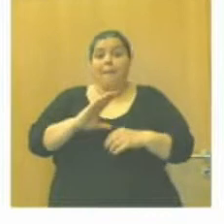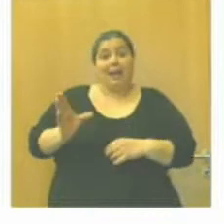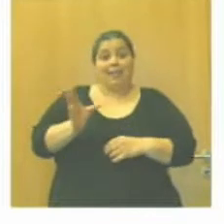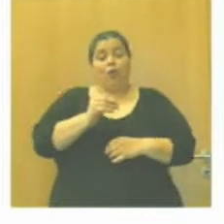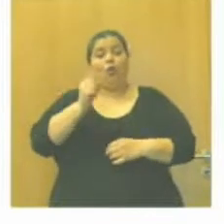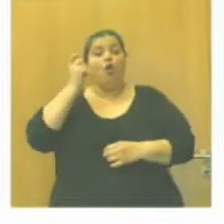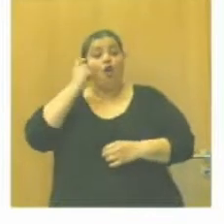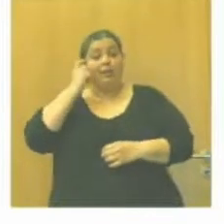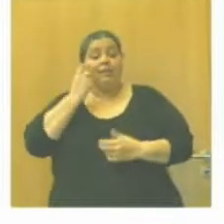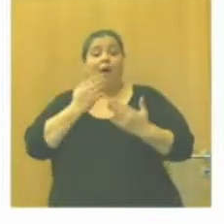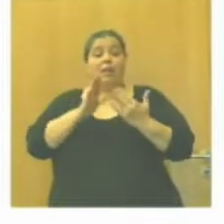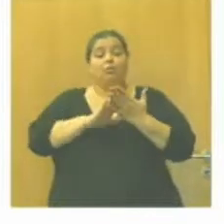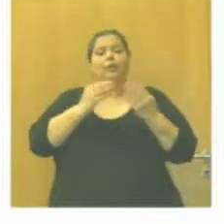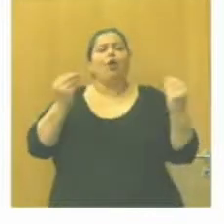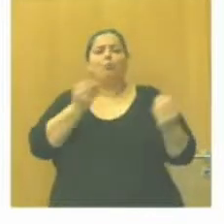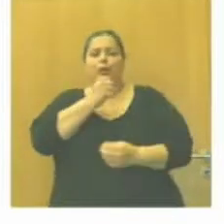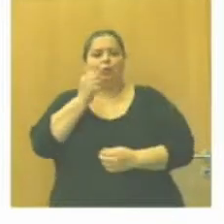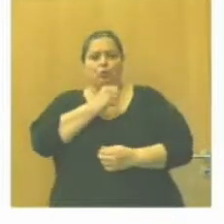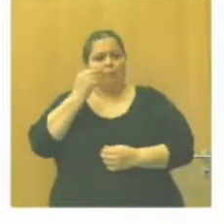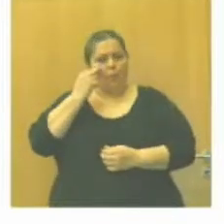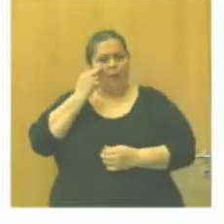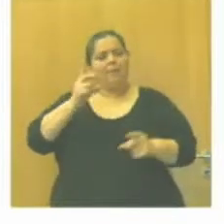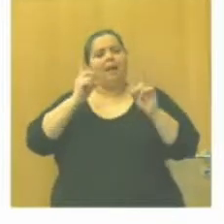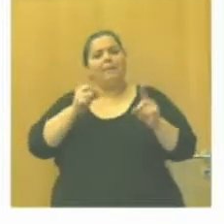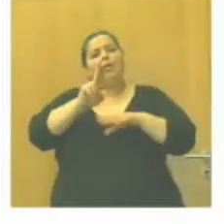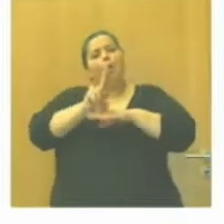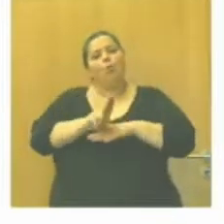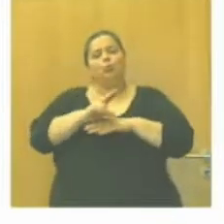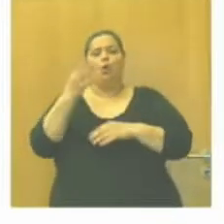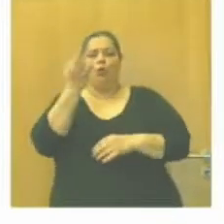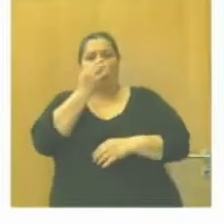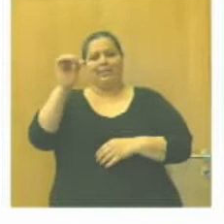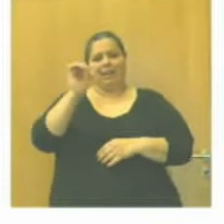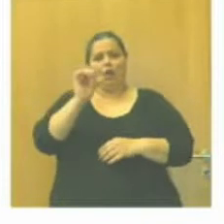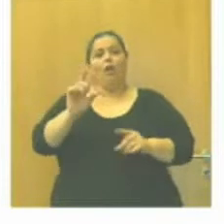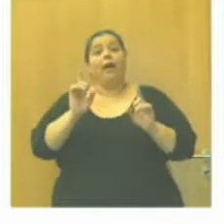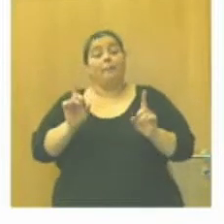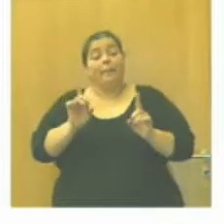estamos hablando de resolución de problemas, conocimiento sobre las drogas y el alcohol y